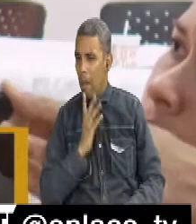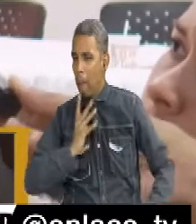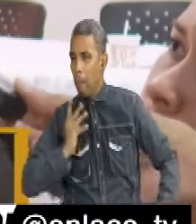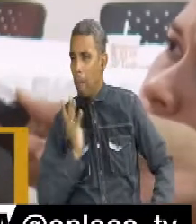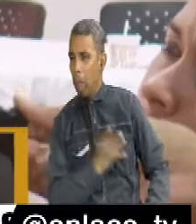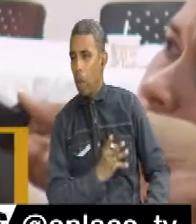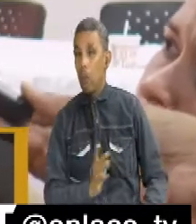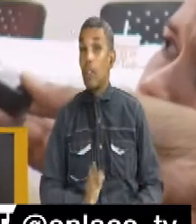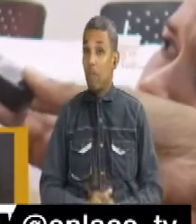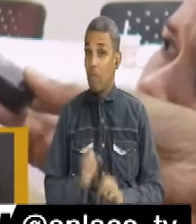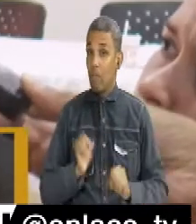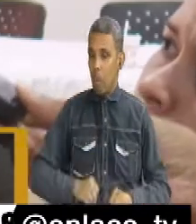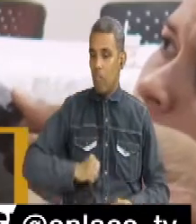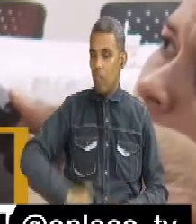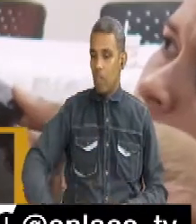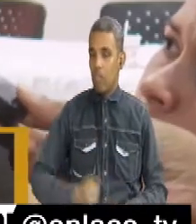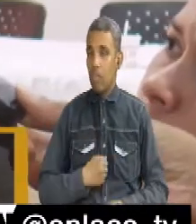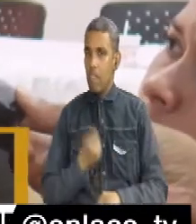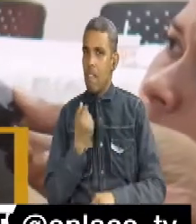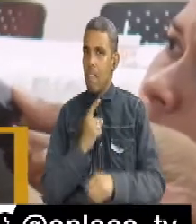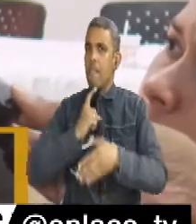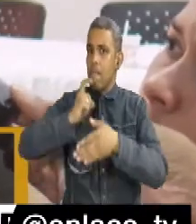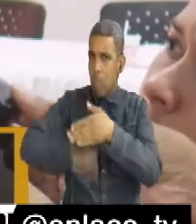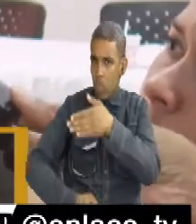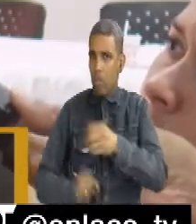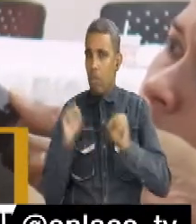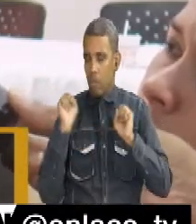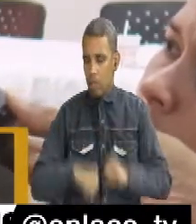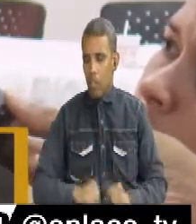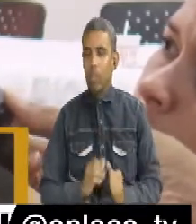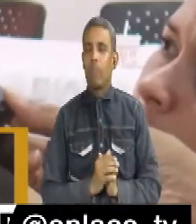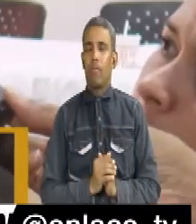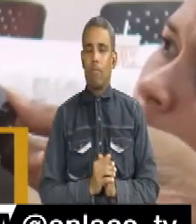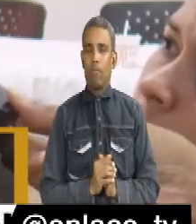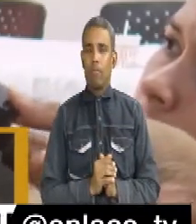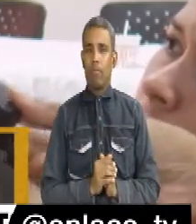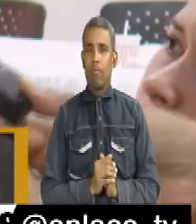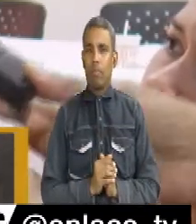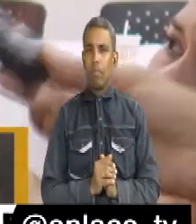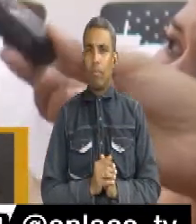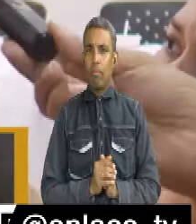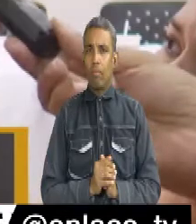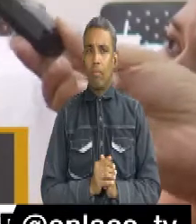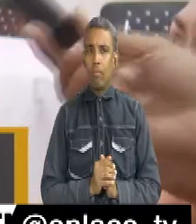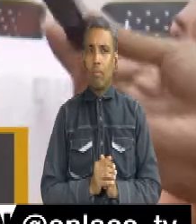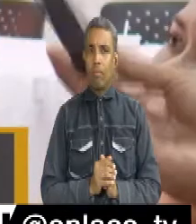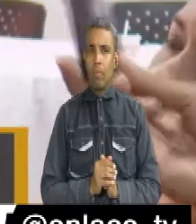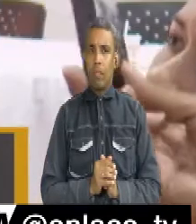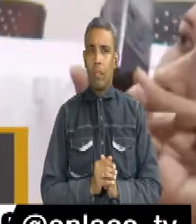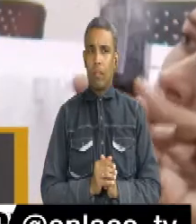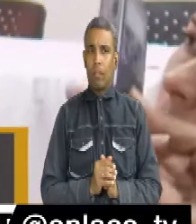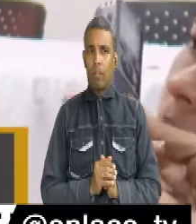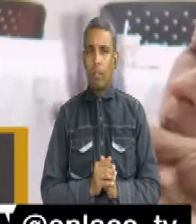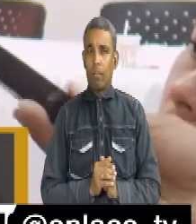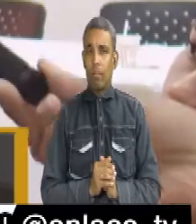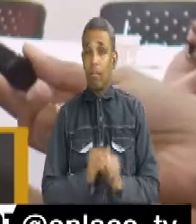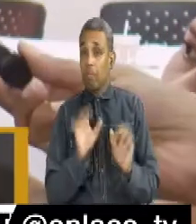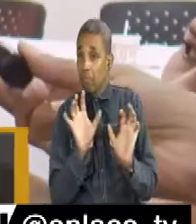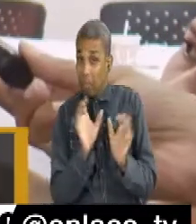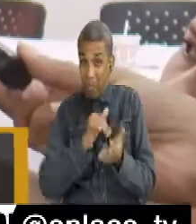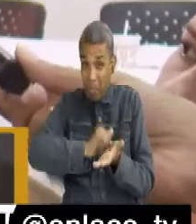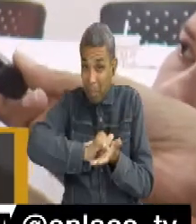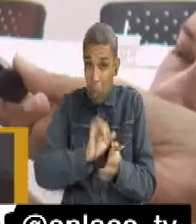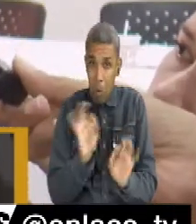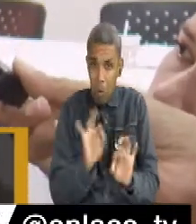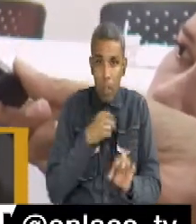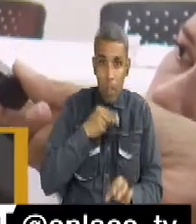este tipo de elecciones y por lo tanto no se debe generar ningún tipo de controversia ni este tipo de clase de publicidad. Es lo mismo el uso de menores